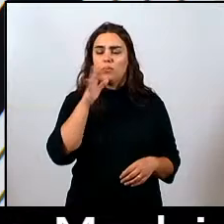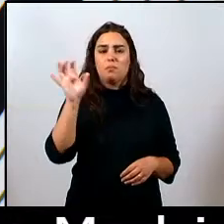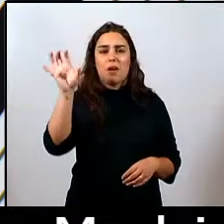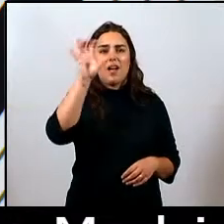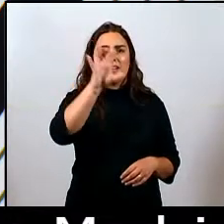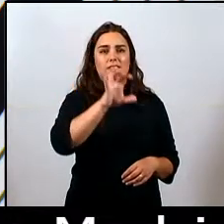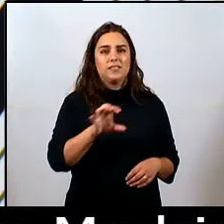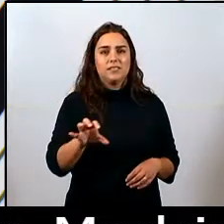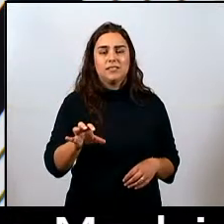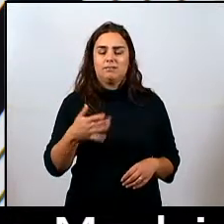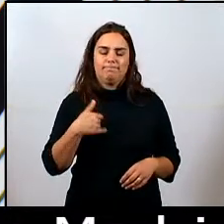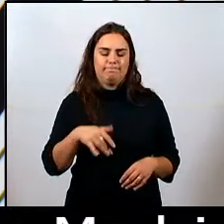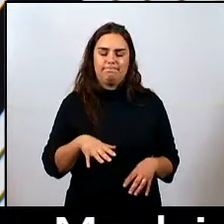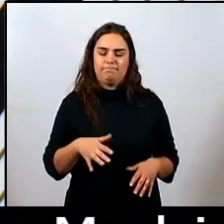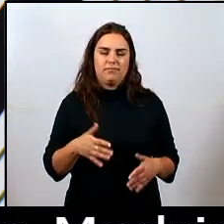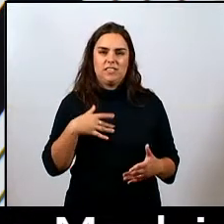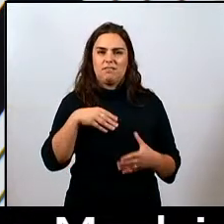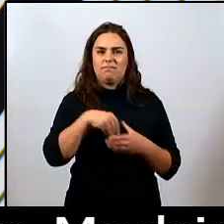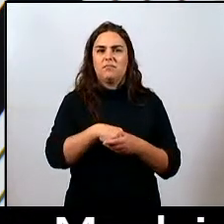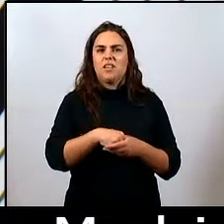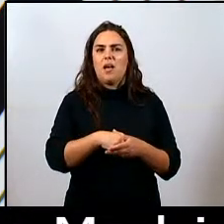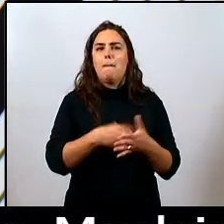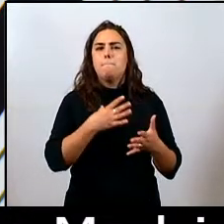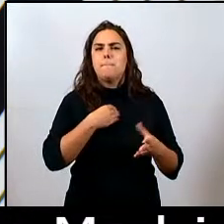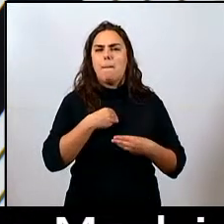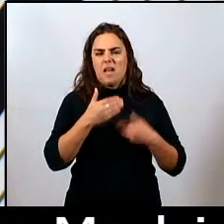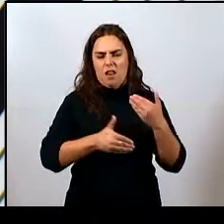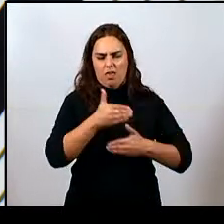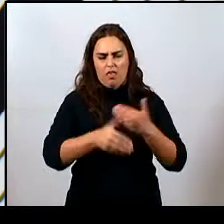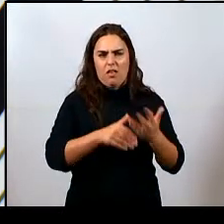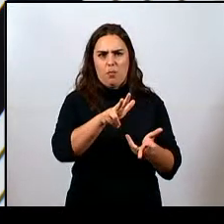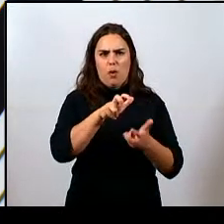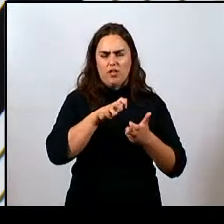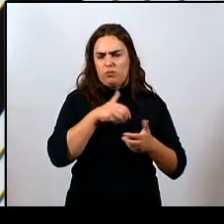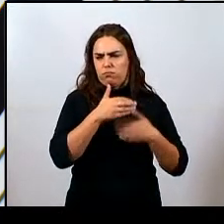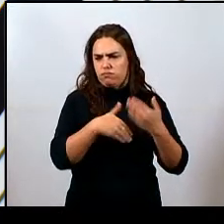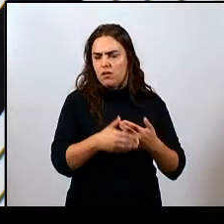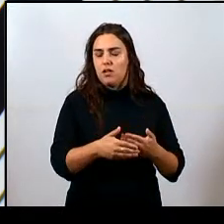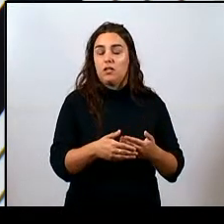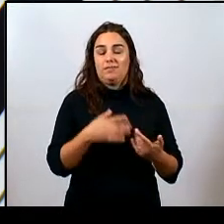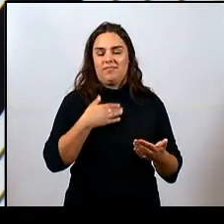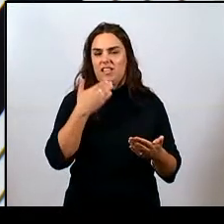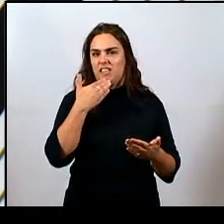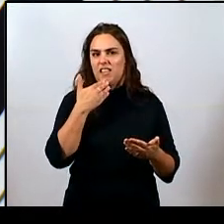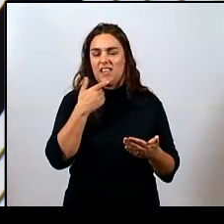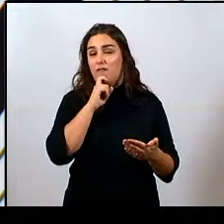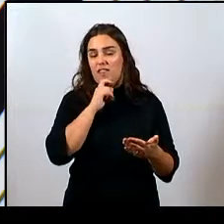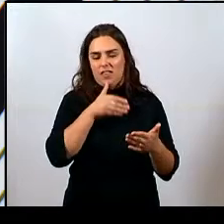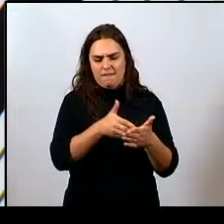está sumida en burocracia, en impuestos y en dificultades. De esta manera